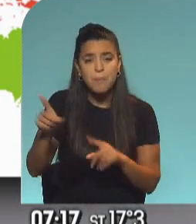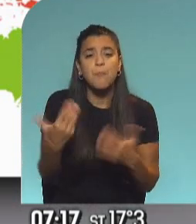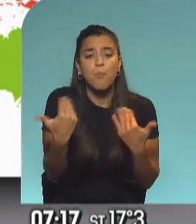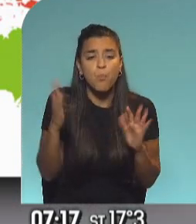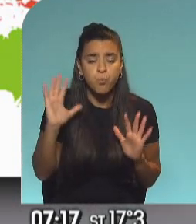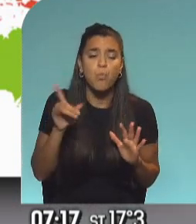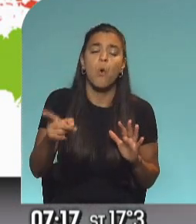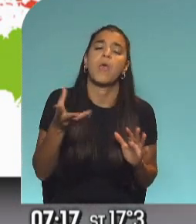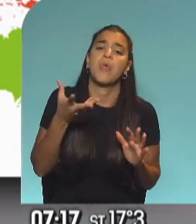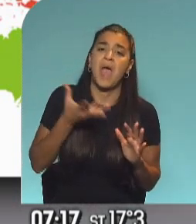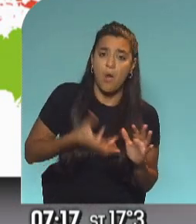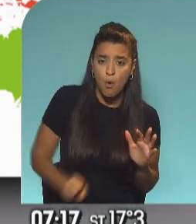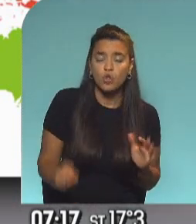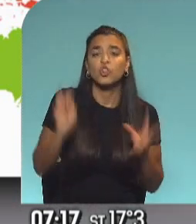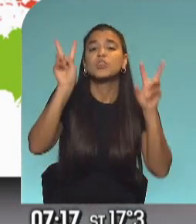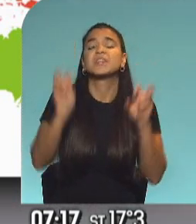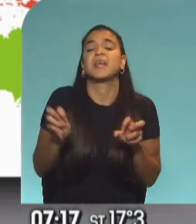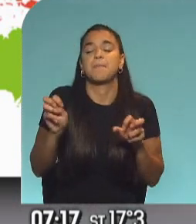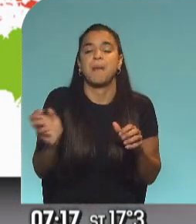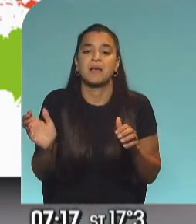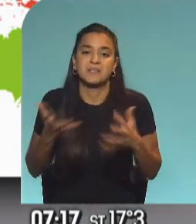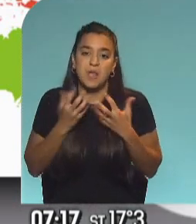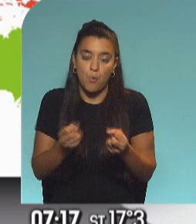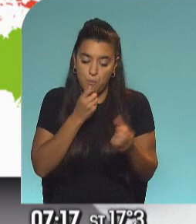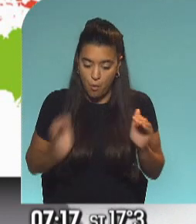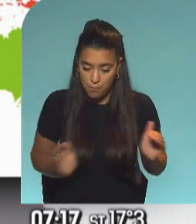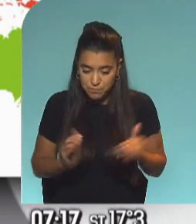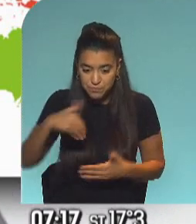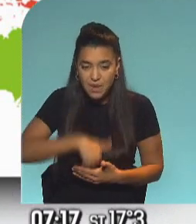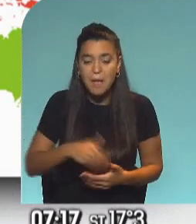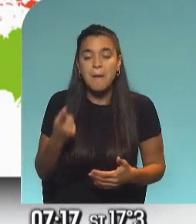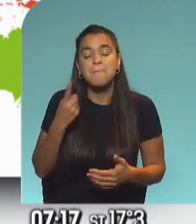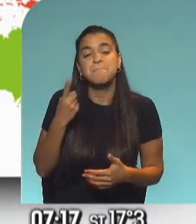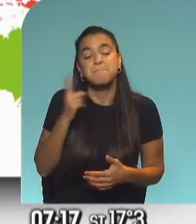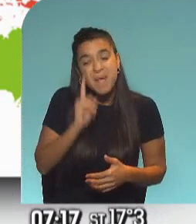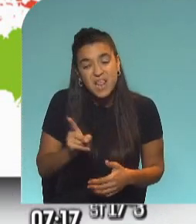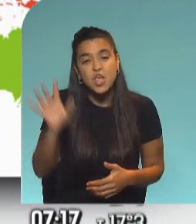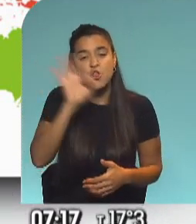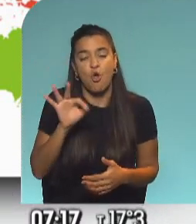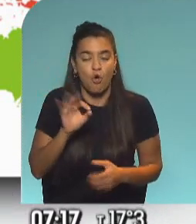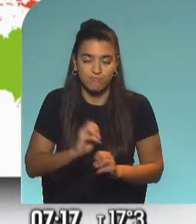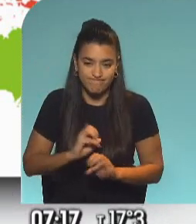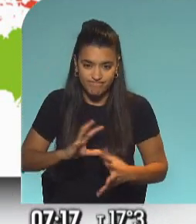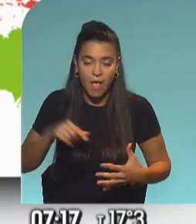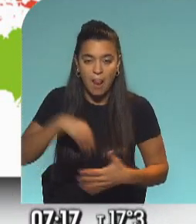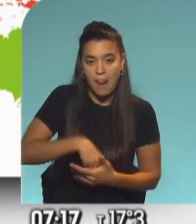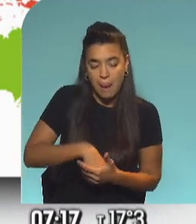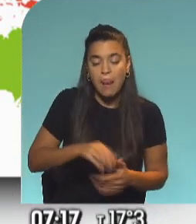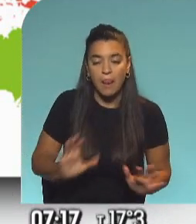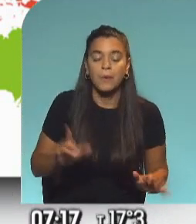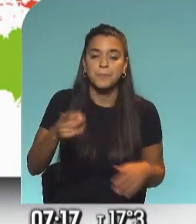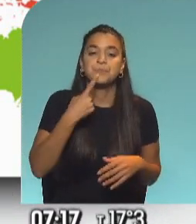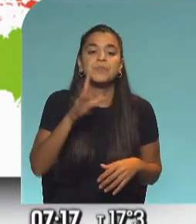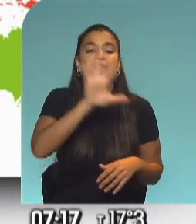permitido el aborto por motivos de salud, por ejemplo, cuando el feto está en peligro, o cuando tiene alguna malformación, etc. Esto ocurre